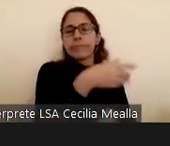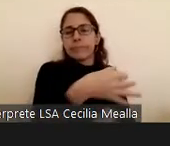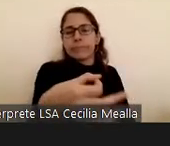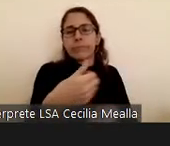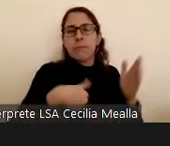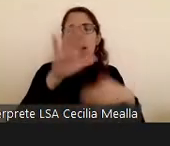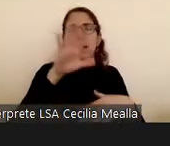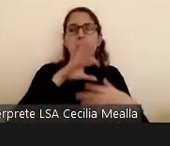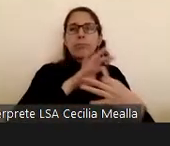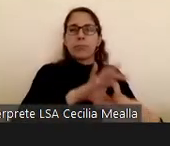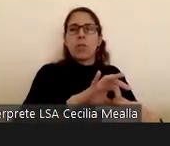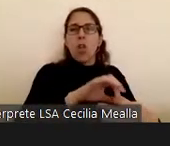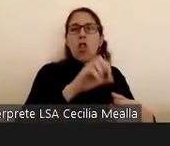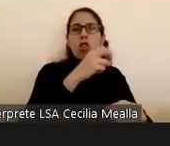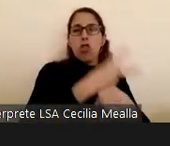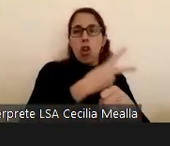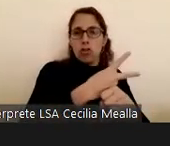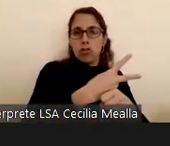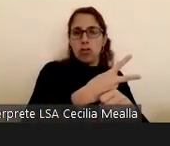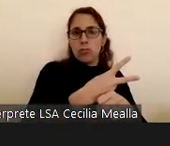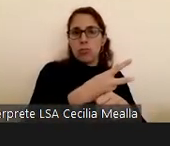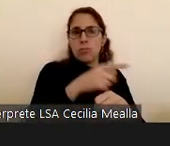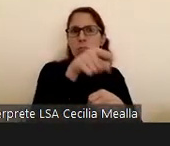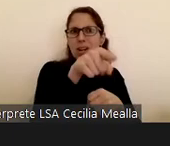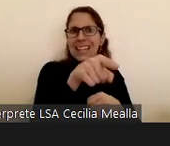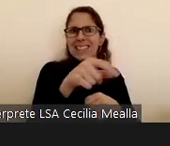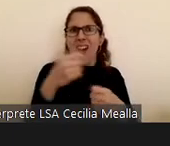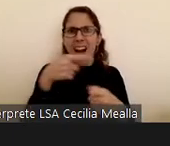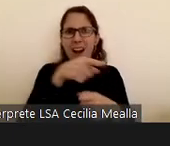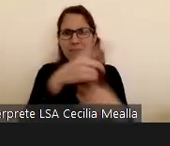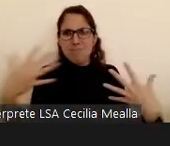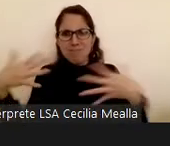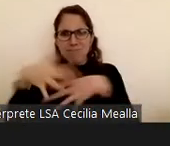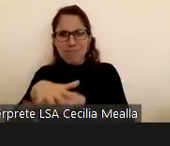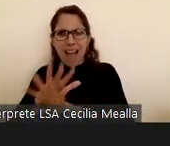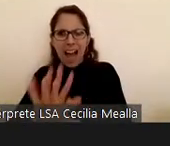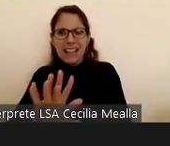el cultivo, ¿sí? ¿Entiendes?